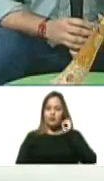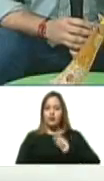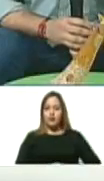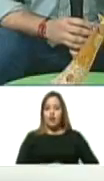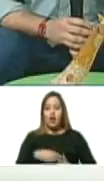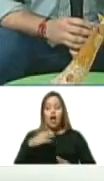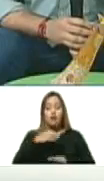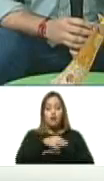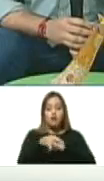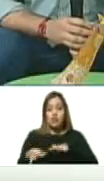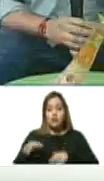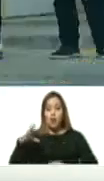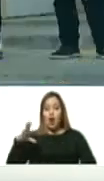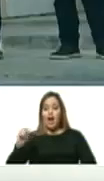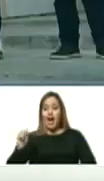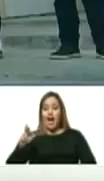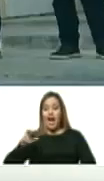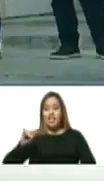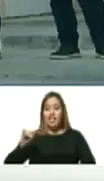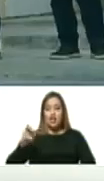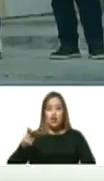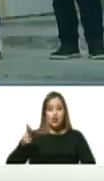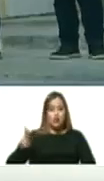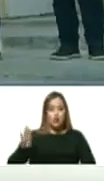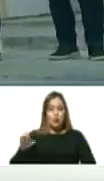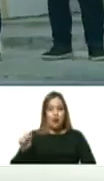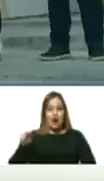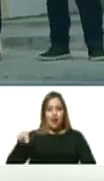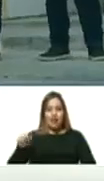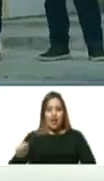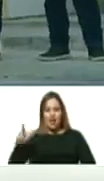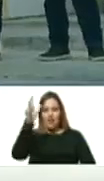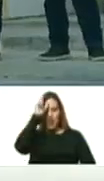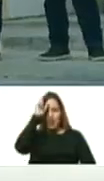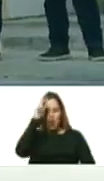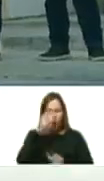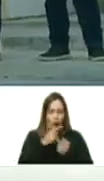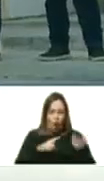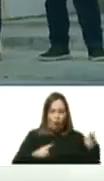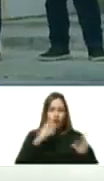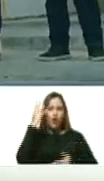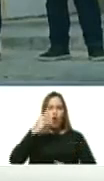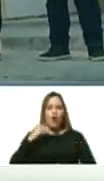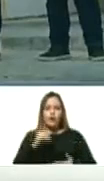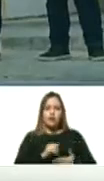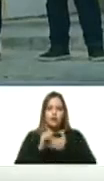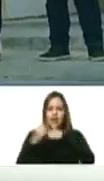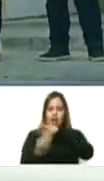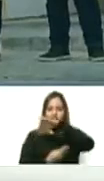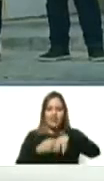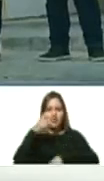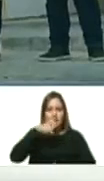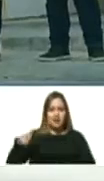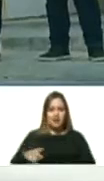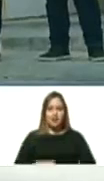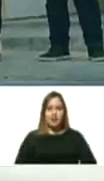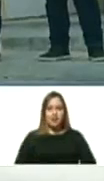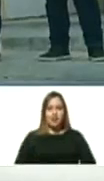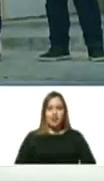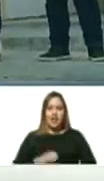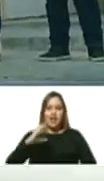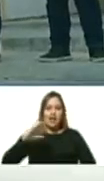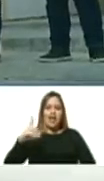al Estado Falcón, otro joven líder, surgido de las bases populares, Víctor Clar, allá